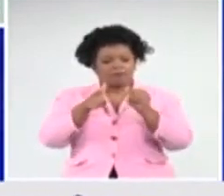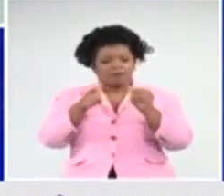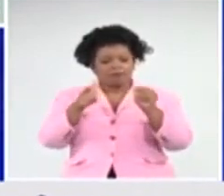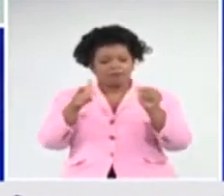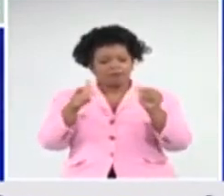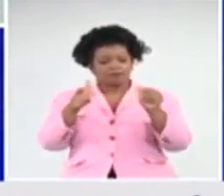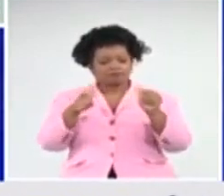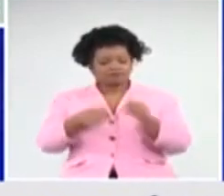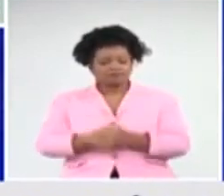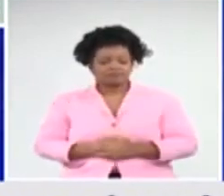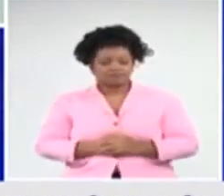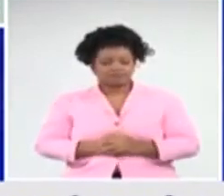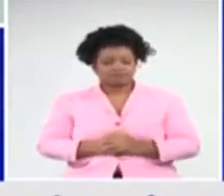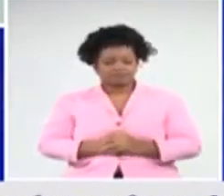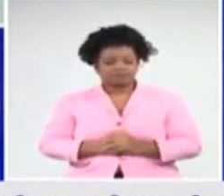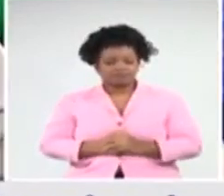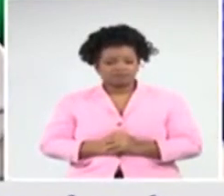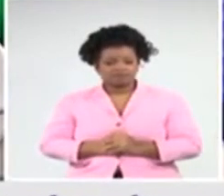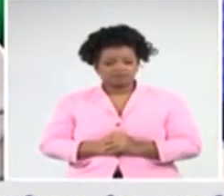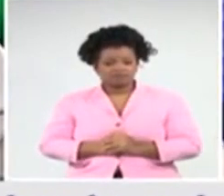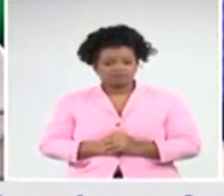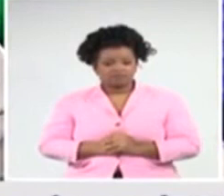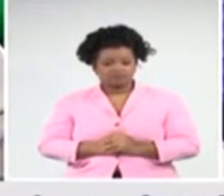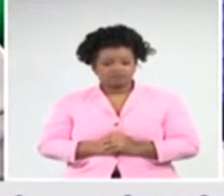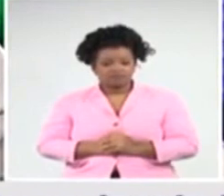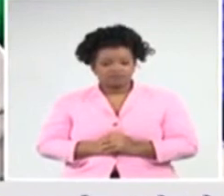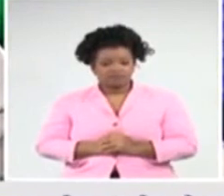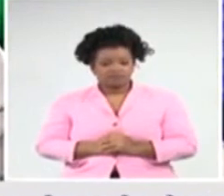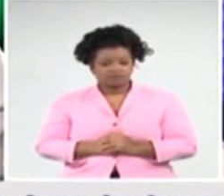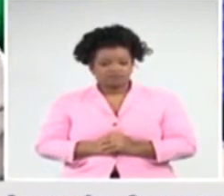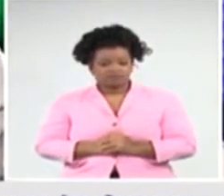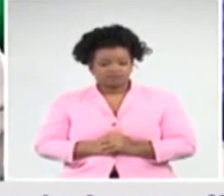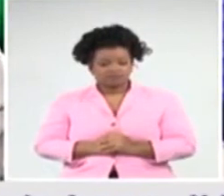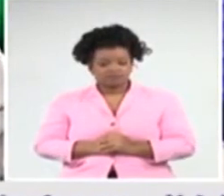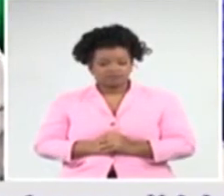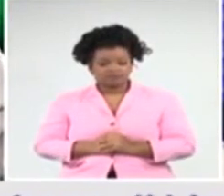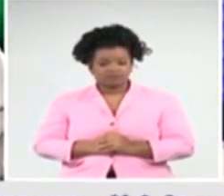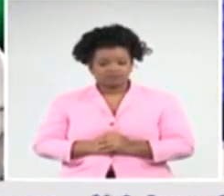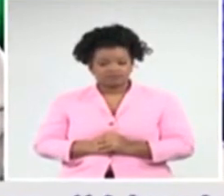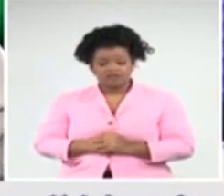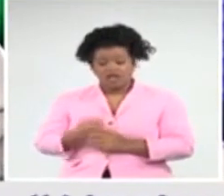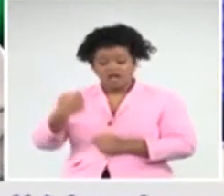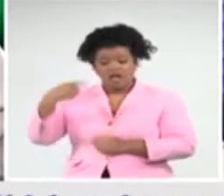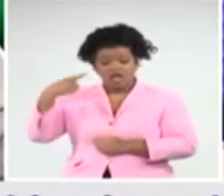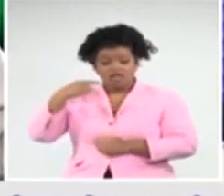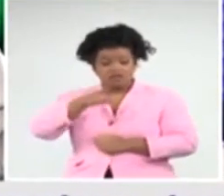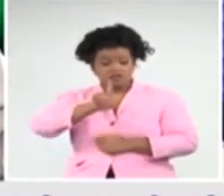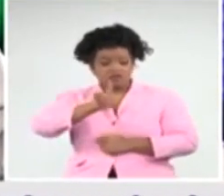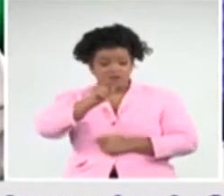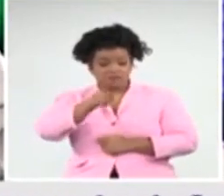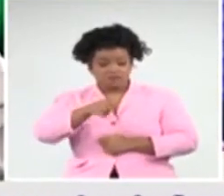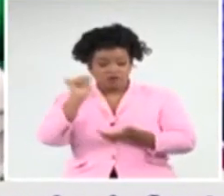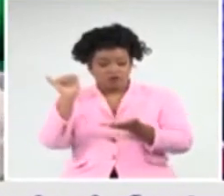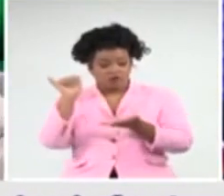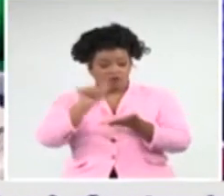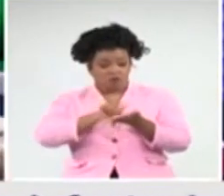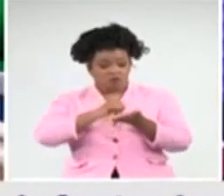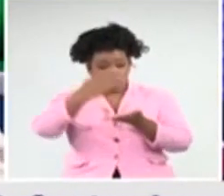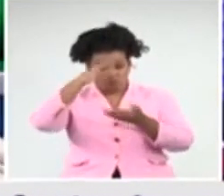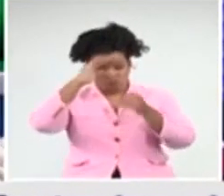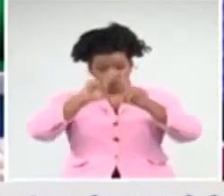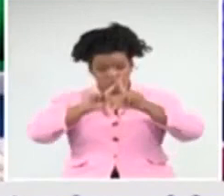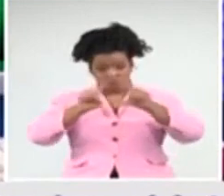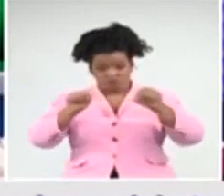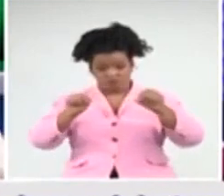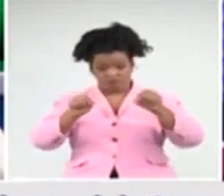disminuye. 19 pacientes importados ayer diagnosticados en Cuba, pudiéramos decir que 12 menos